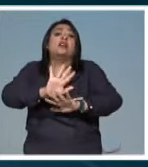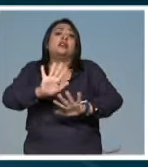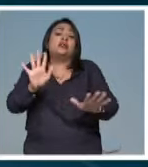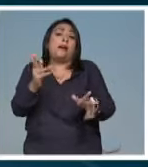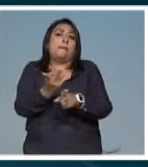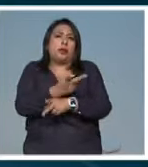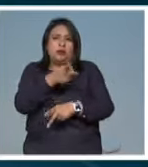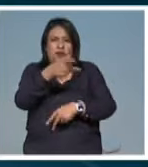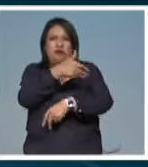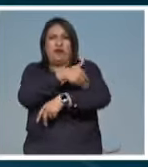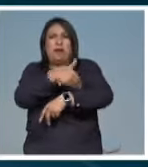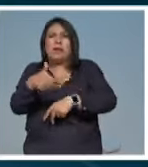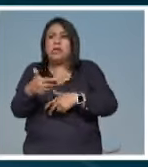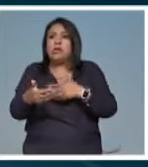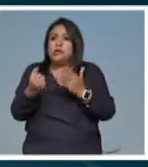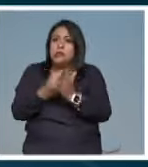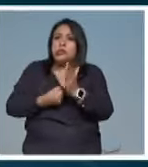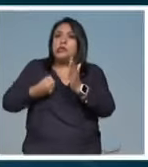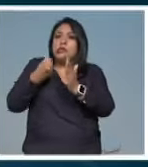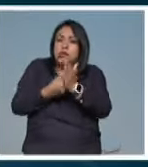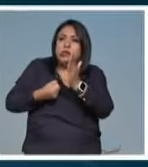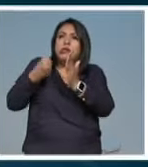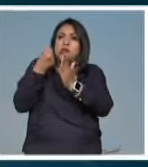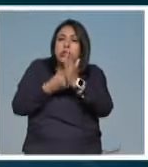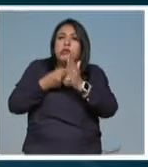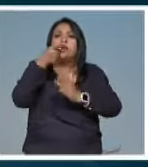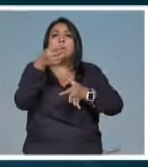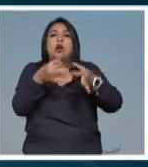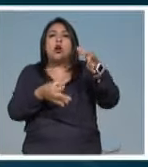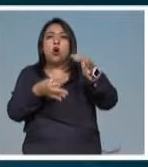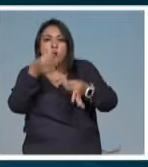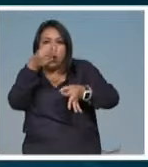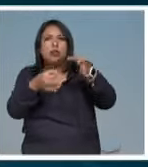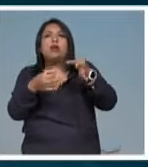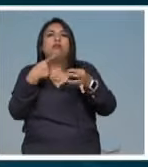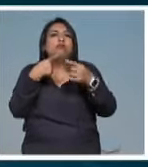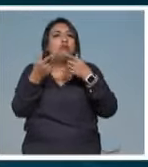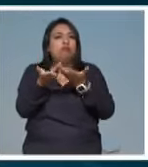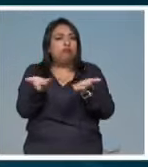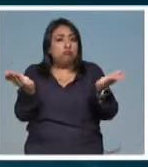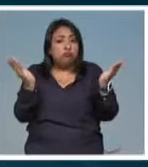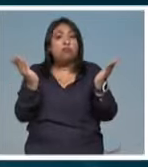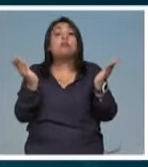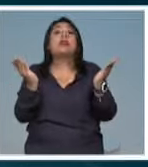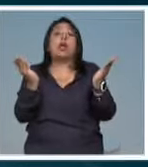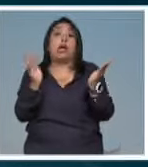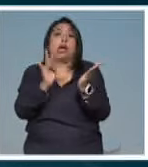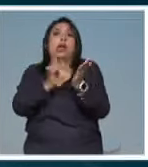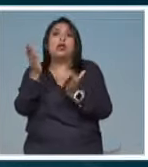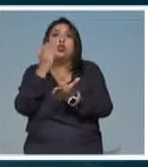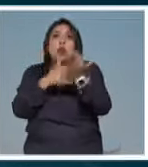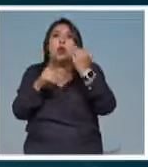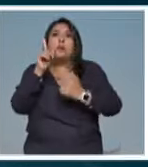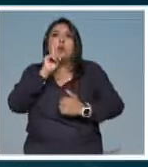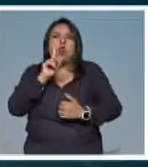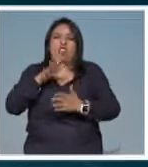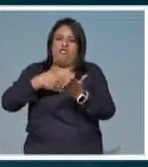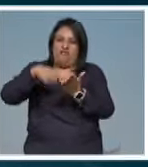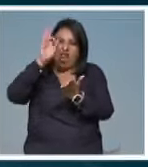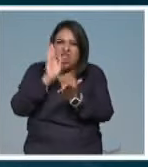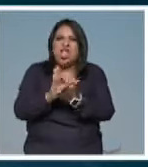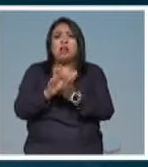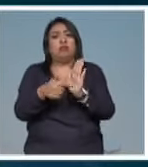La familia de esta pequeña no se detuvo, llevó el tema a la Suprema Corte y lo puso en la discusión mediática. Gracias a todas esas mujeres valientes